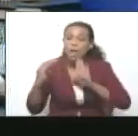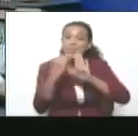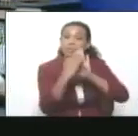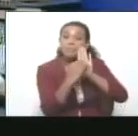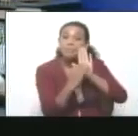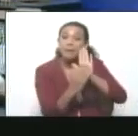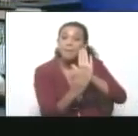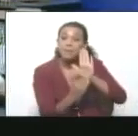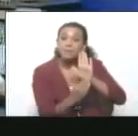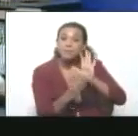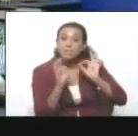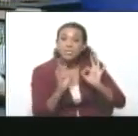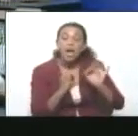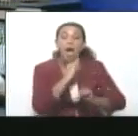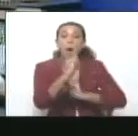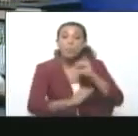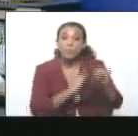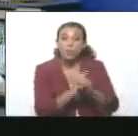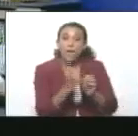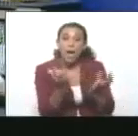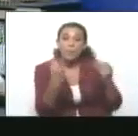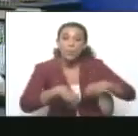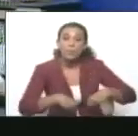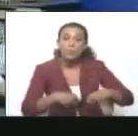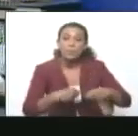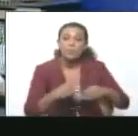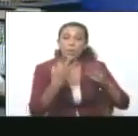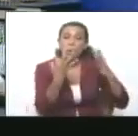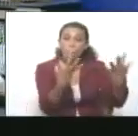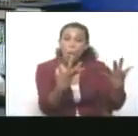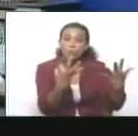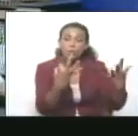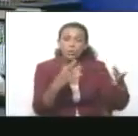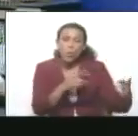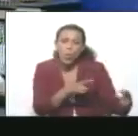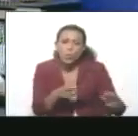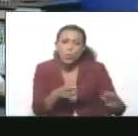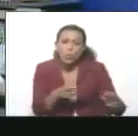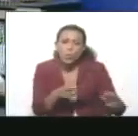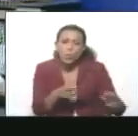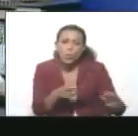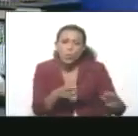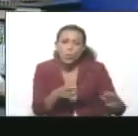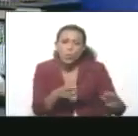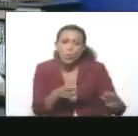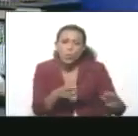también de orden internacional. Se firmaron o se validaron 8 rutas turísticas.